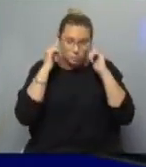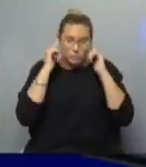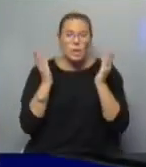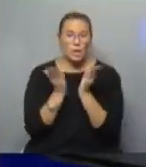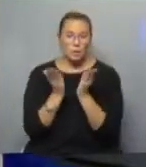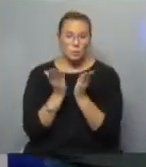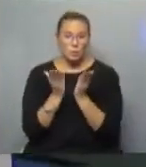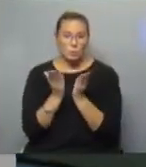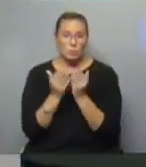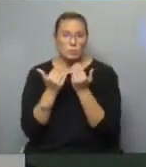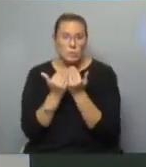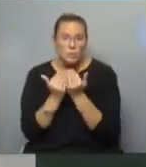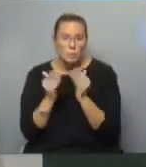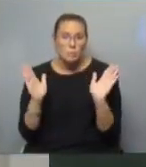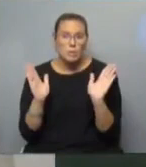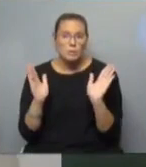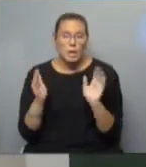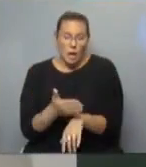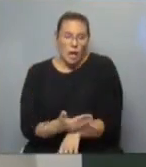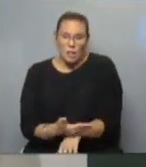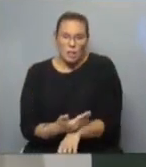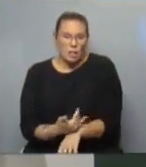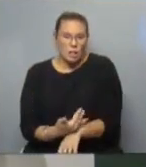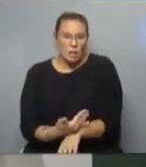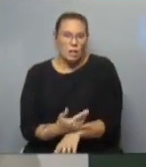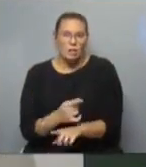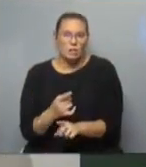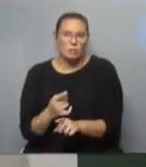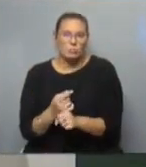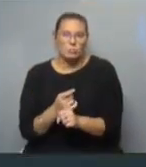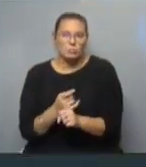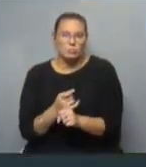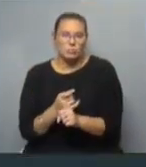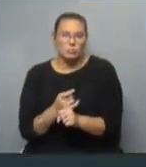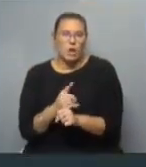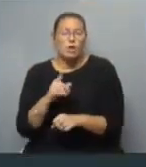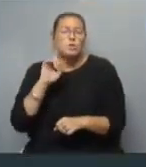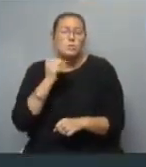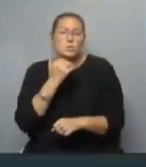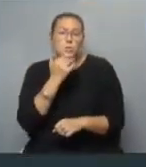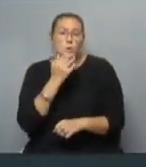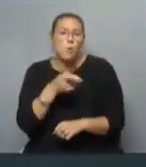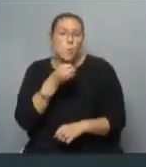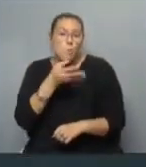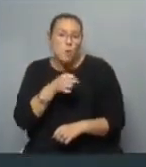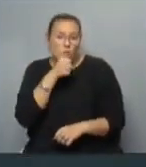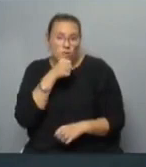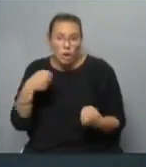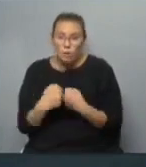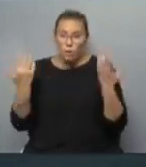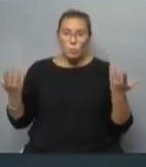Y como te digo, tenés que empezar temprano, porque no se sabe cómo ser vieja de